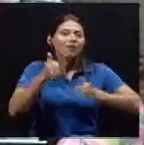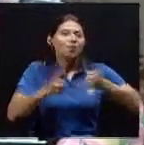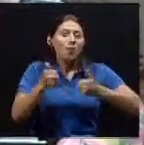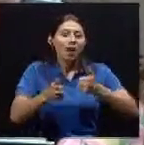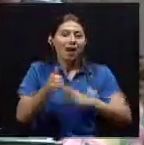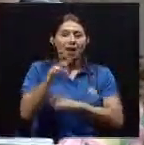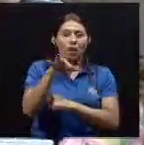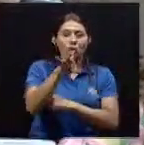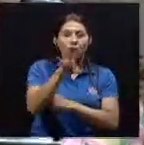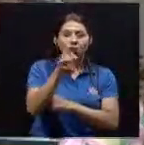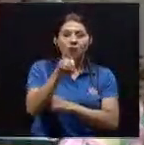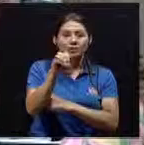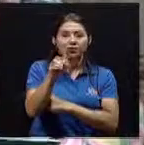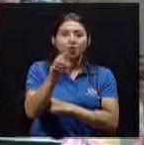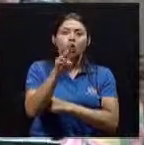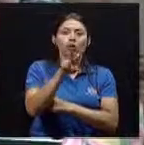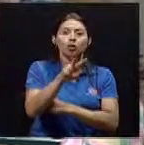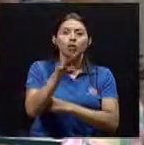el